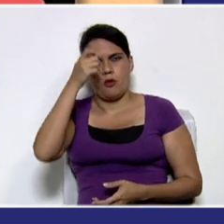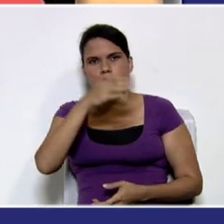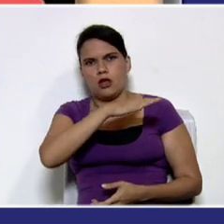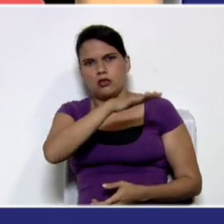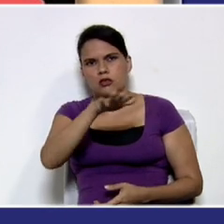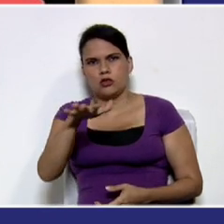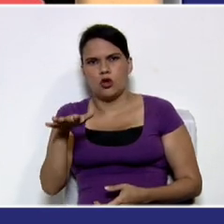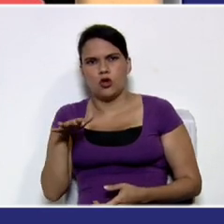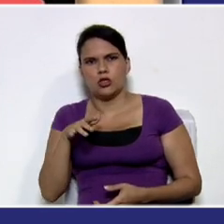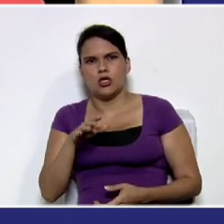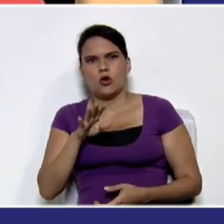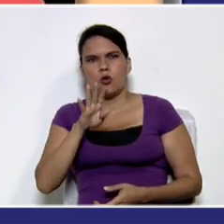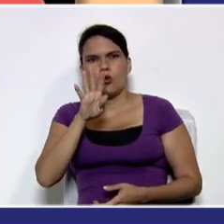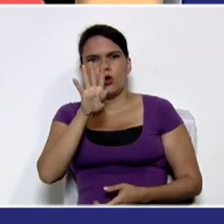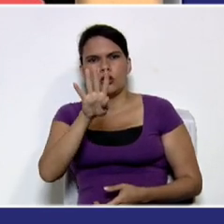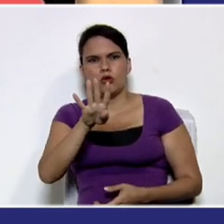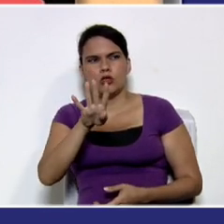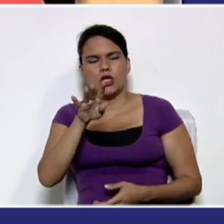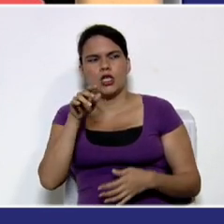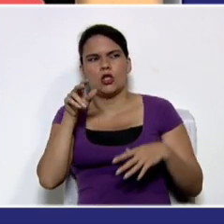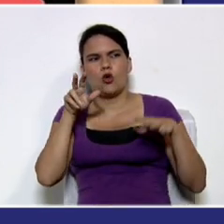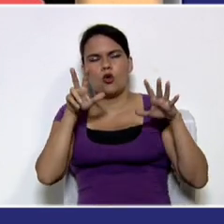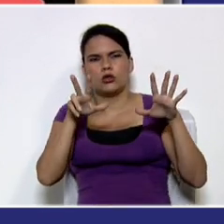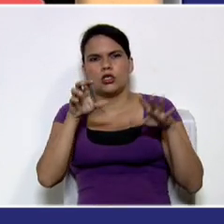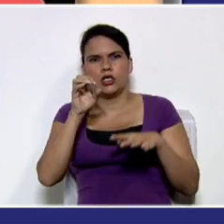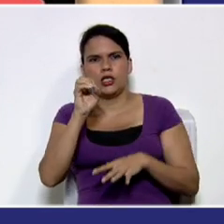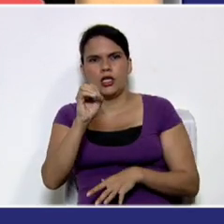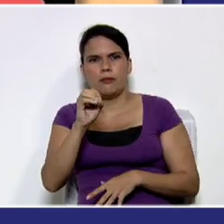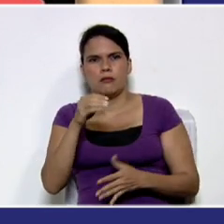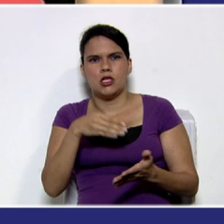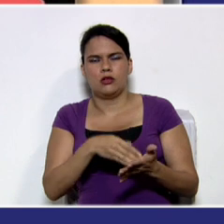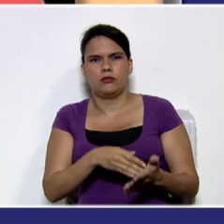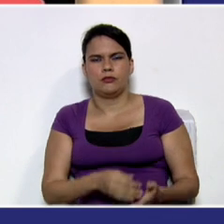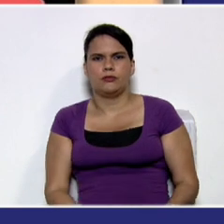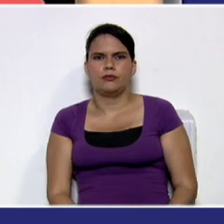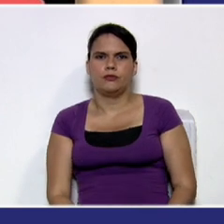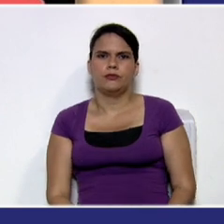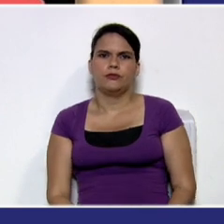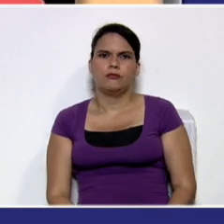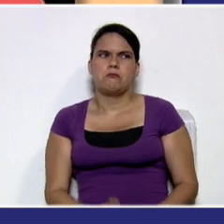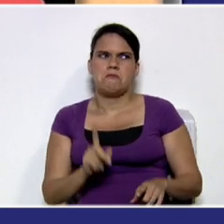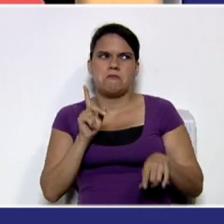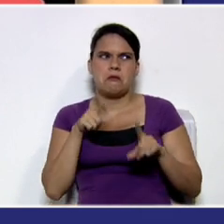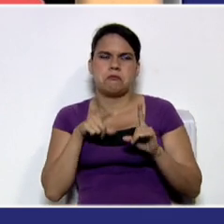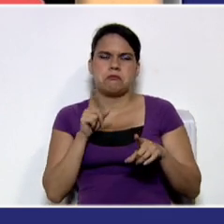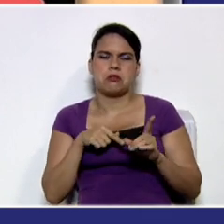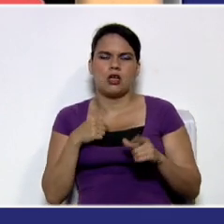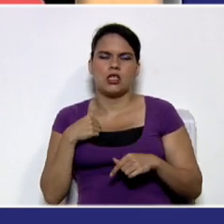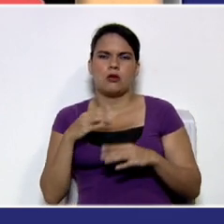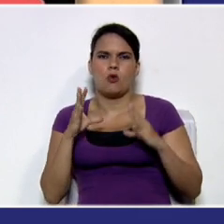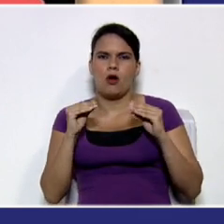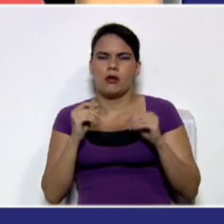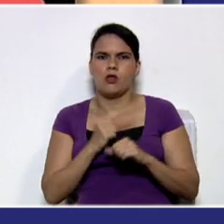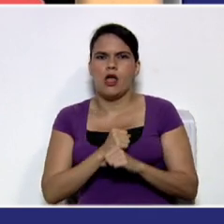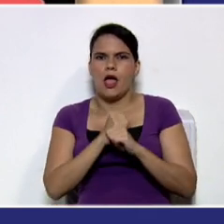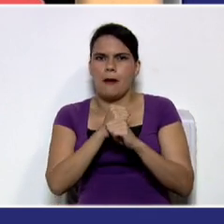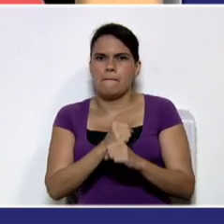1.458.007 habitantes y allí estamos hablando de lo que corresponde a